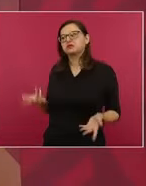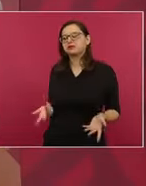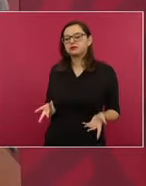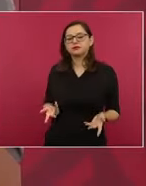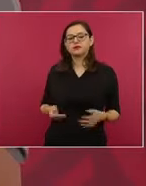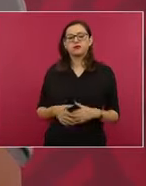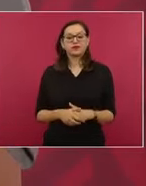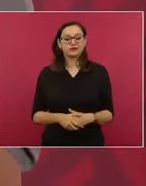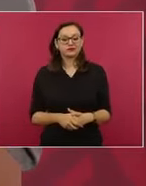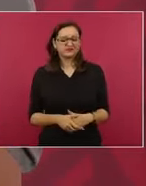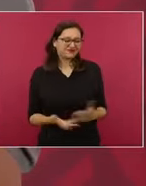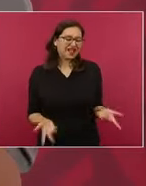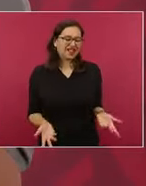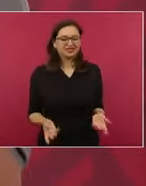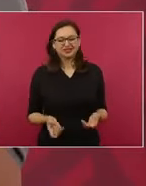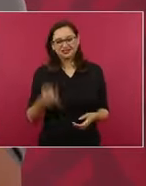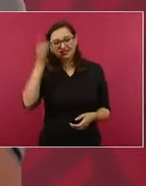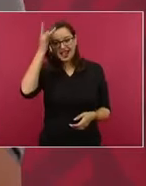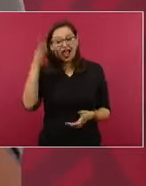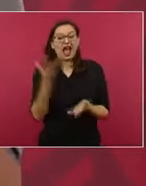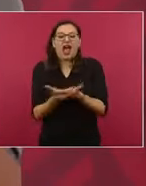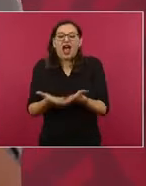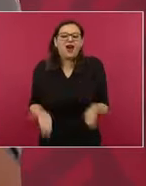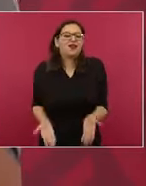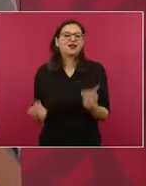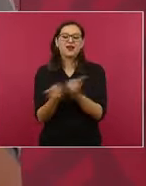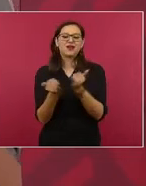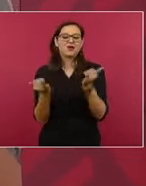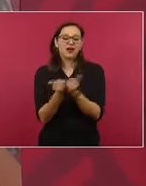O esta película ya la vi.